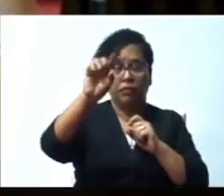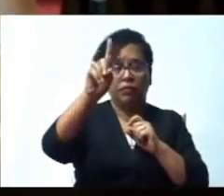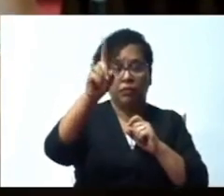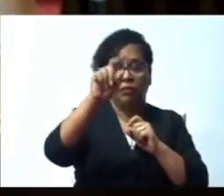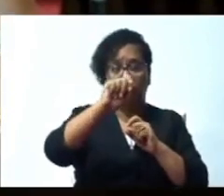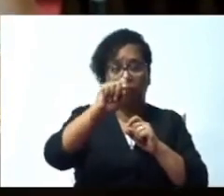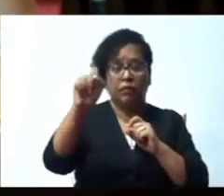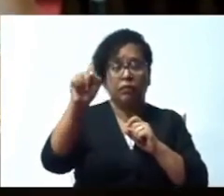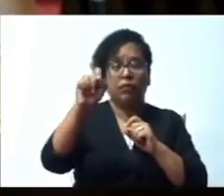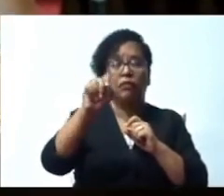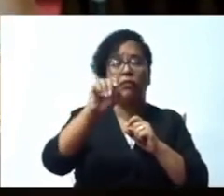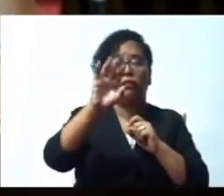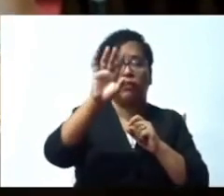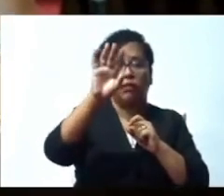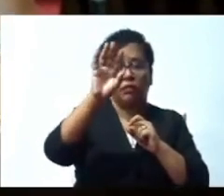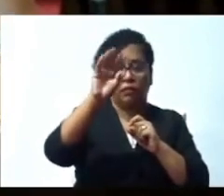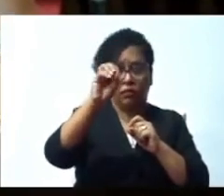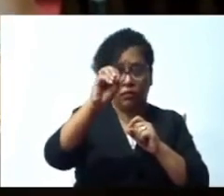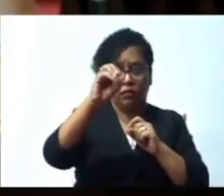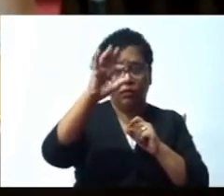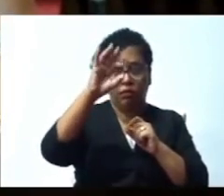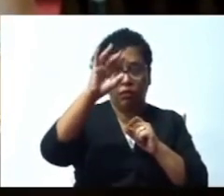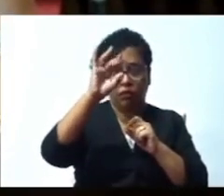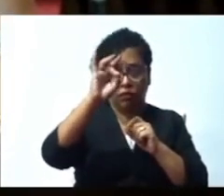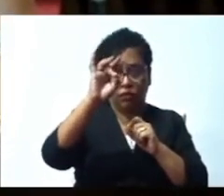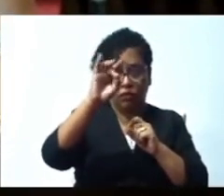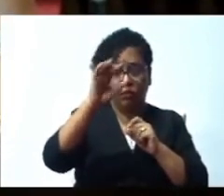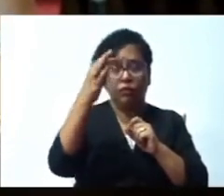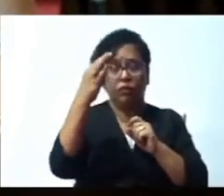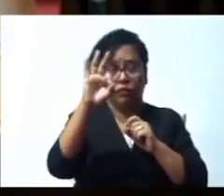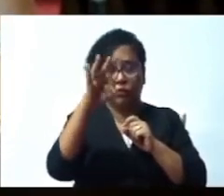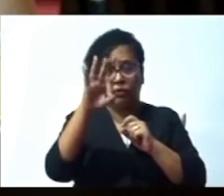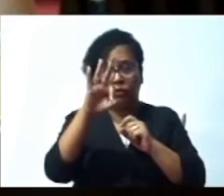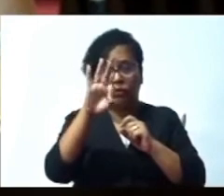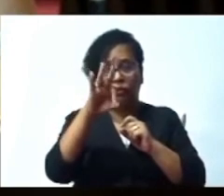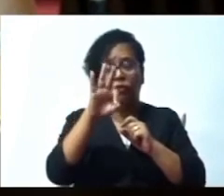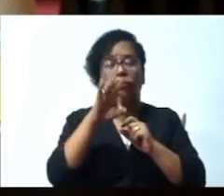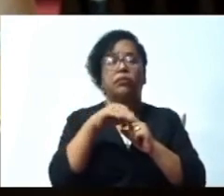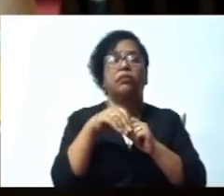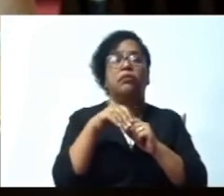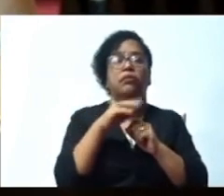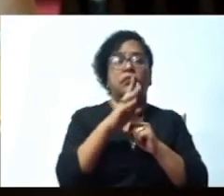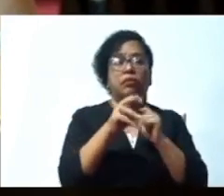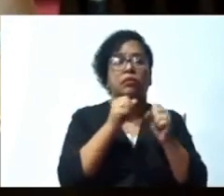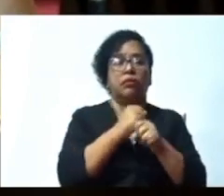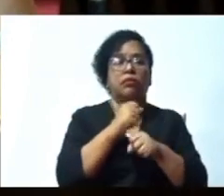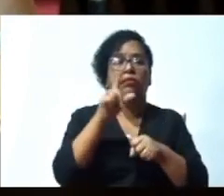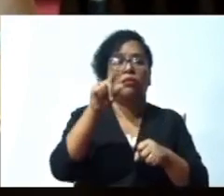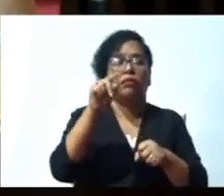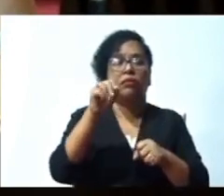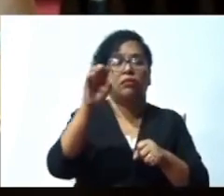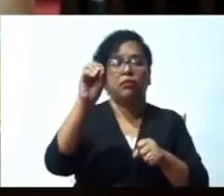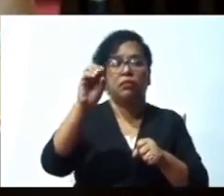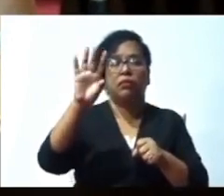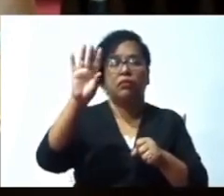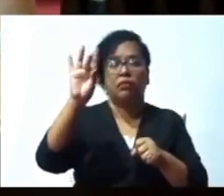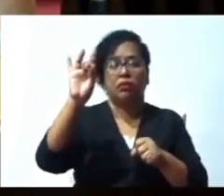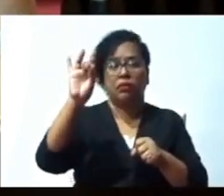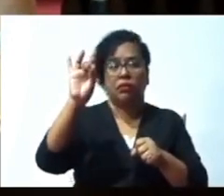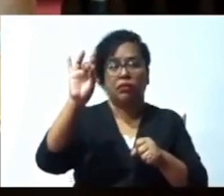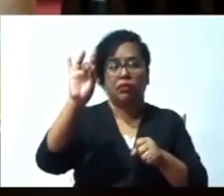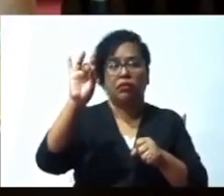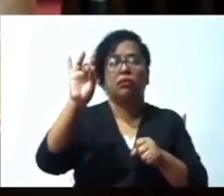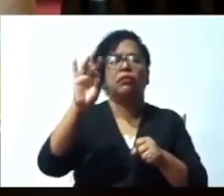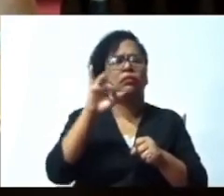de diciembre de 2008 y otros aspectos que se han modificado el recurso de casación que tiene como